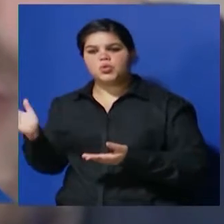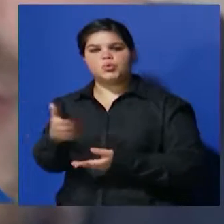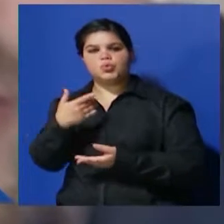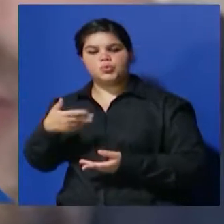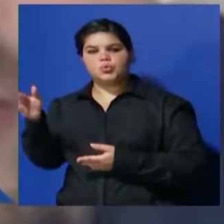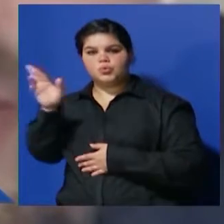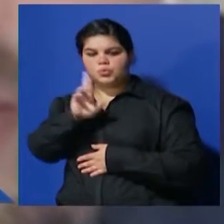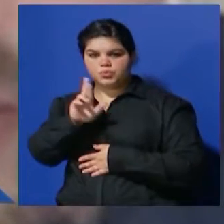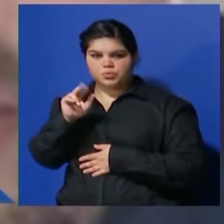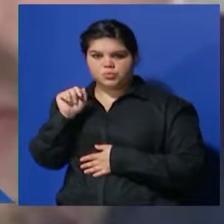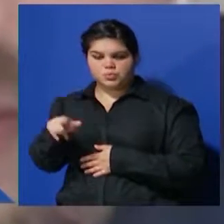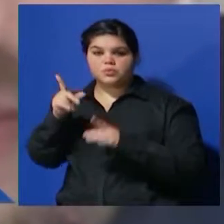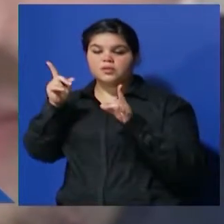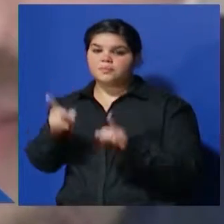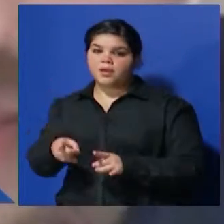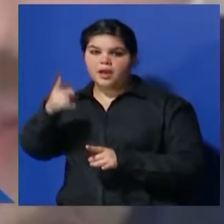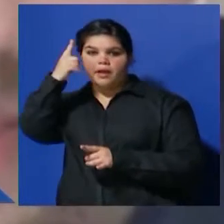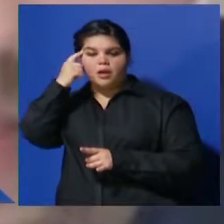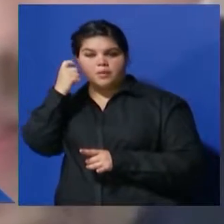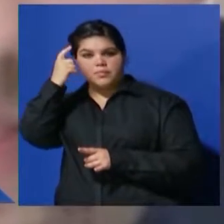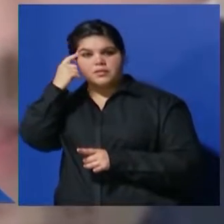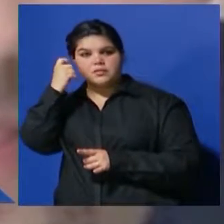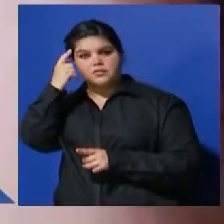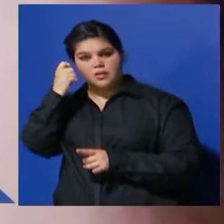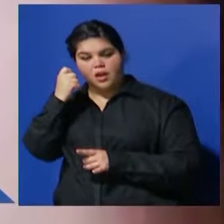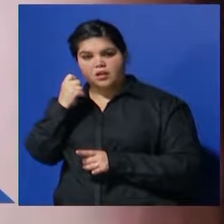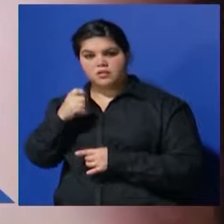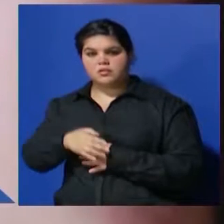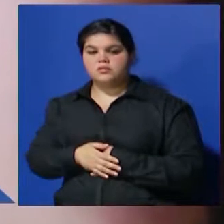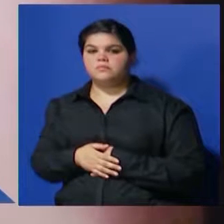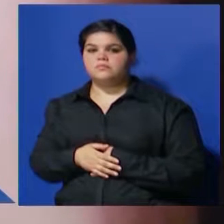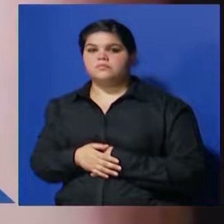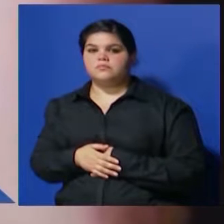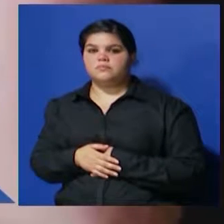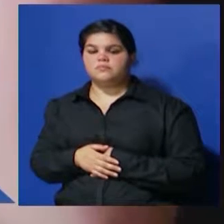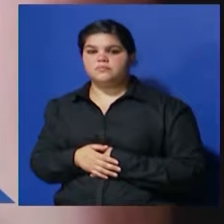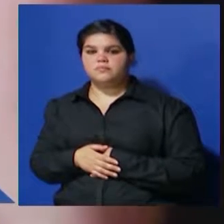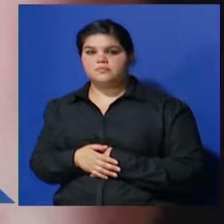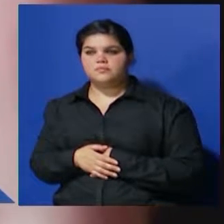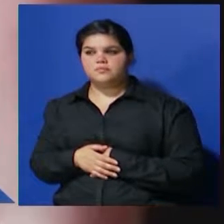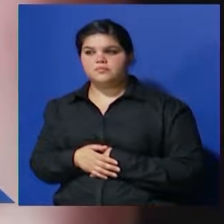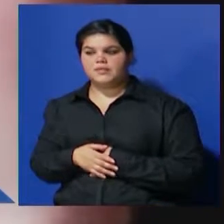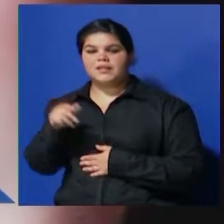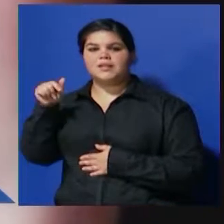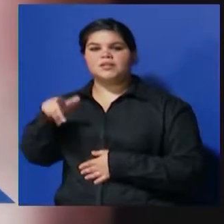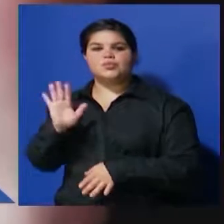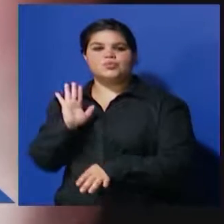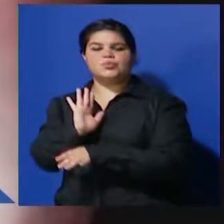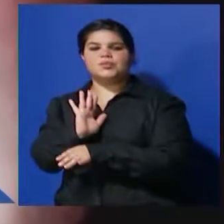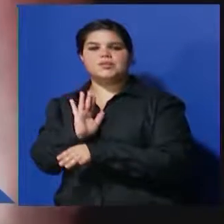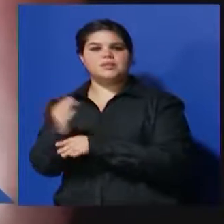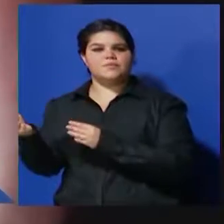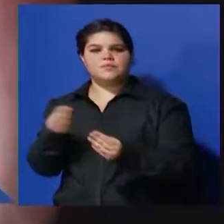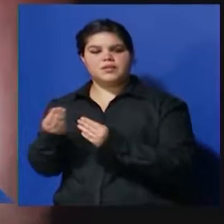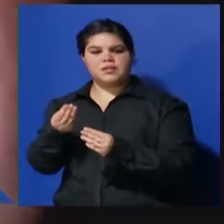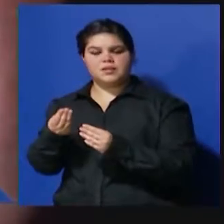condiciones de aprendizaje o de transferencia de aprendizaje que nos sacan del pedestal,